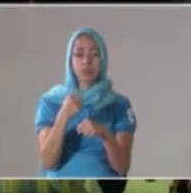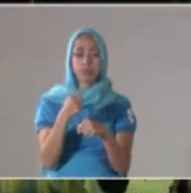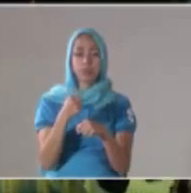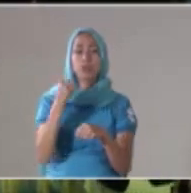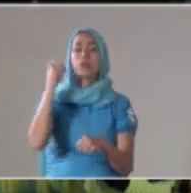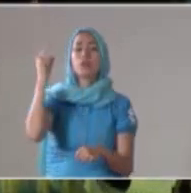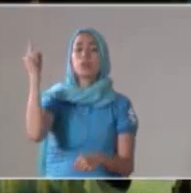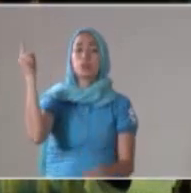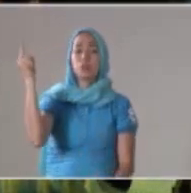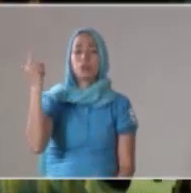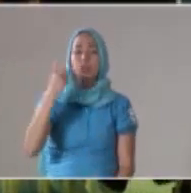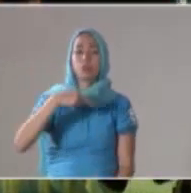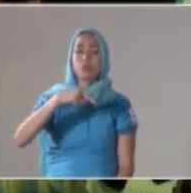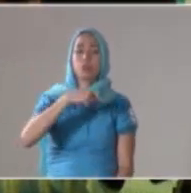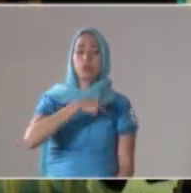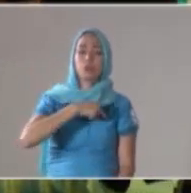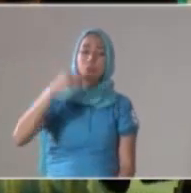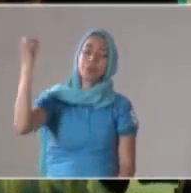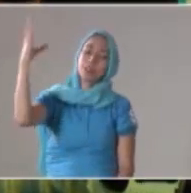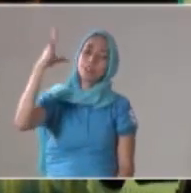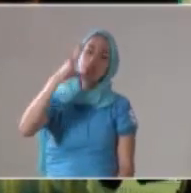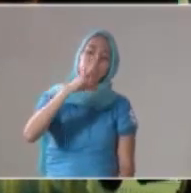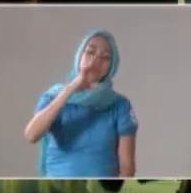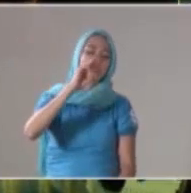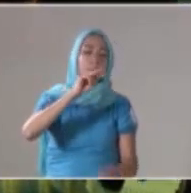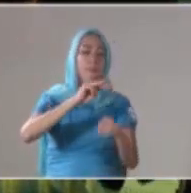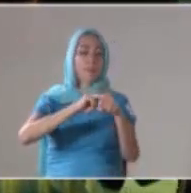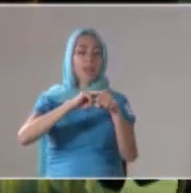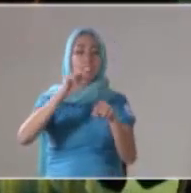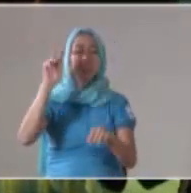tú nos vas a bendecir más y más.